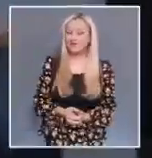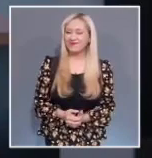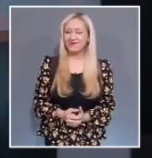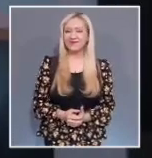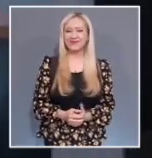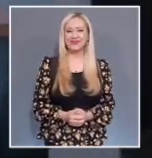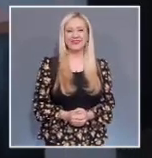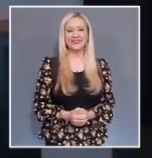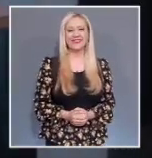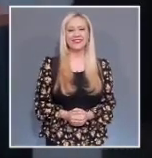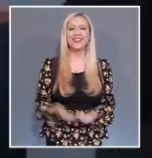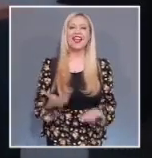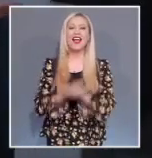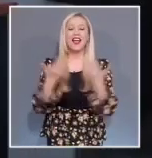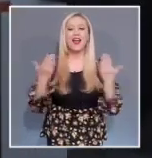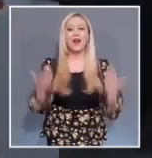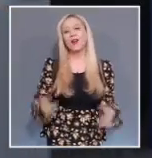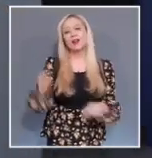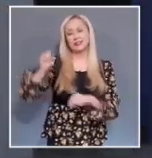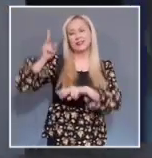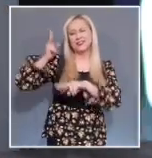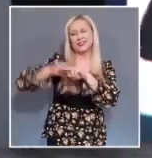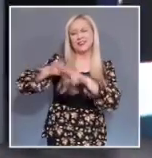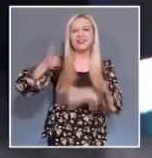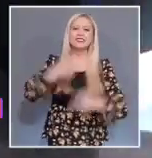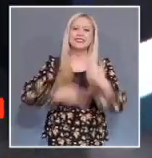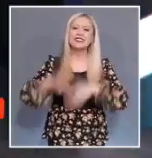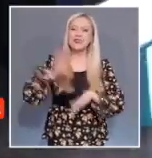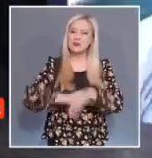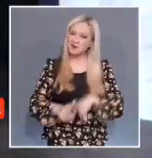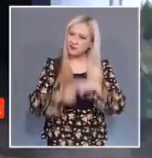Vámonos rápidamente a una pausa y regresamos con más. No se vaya.